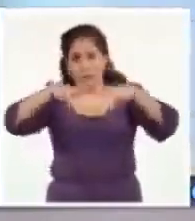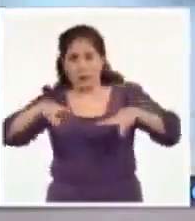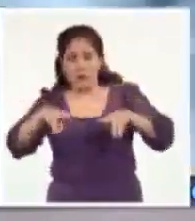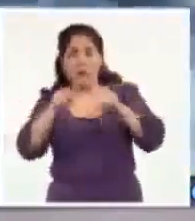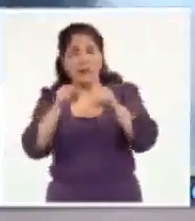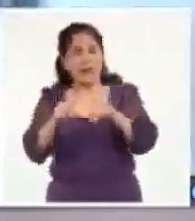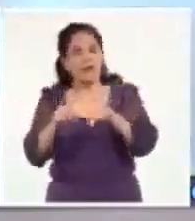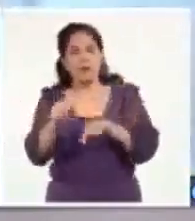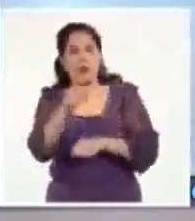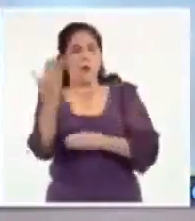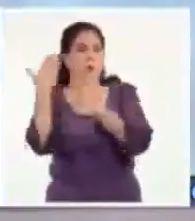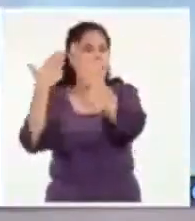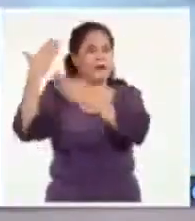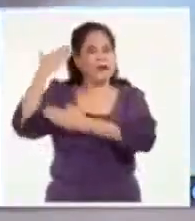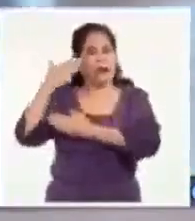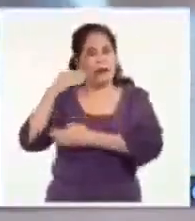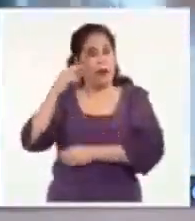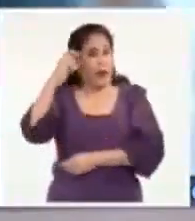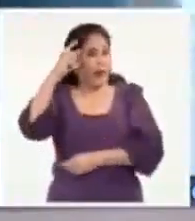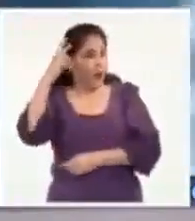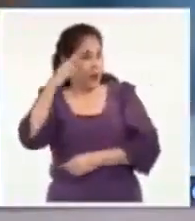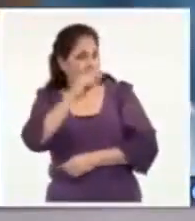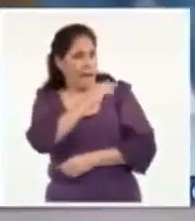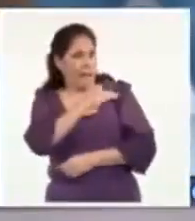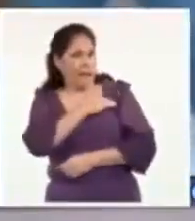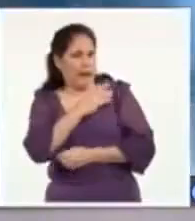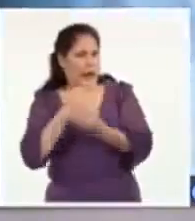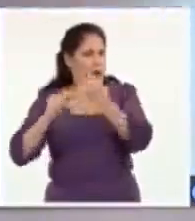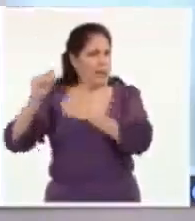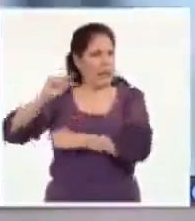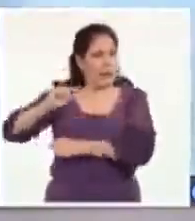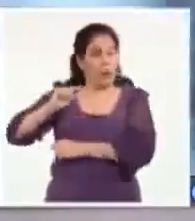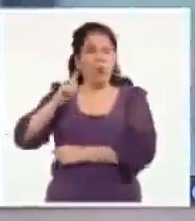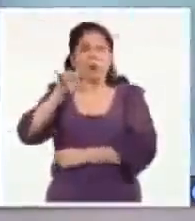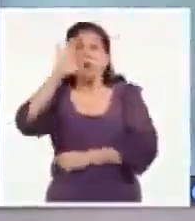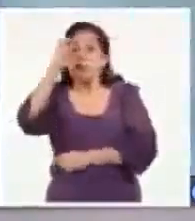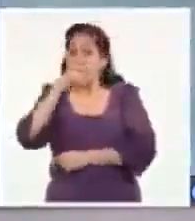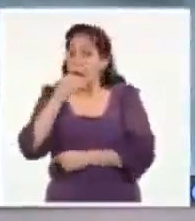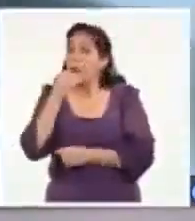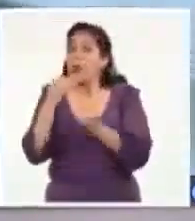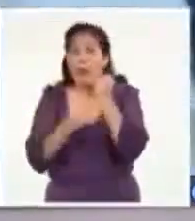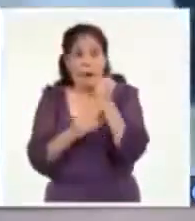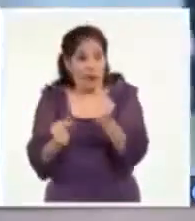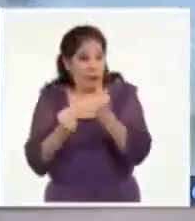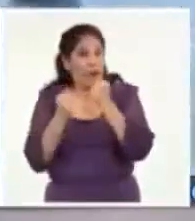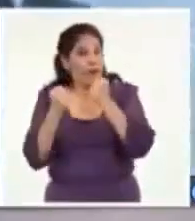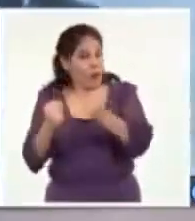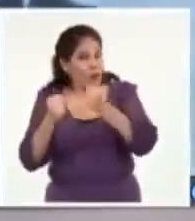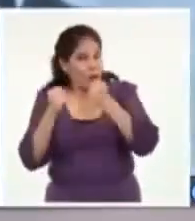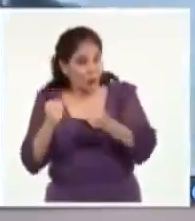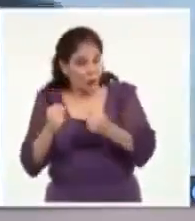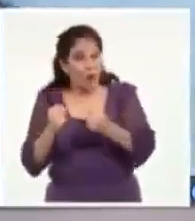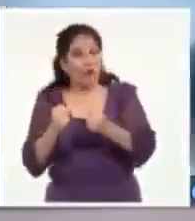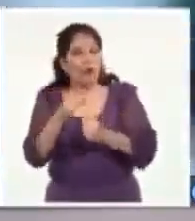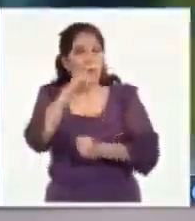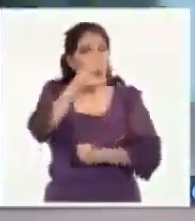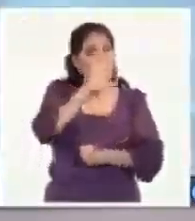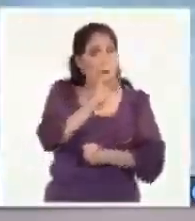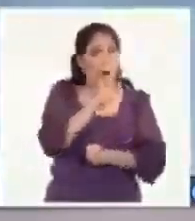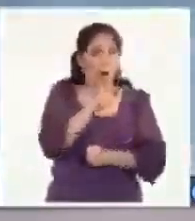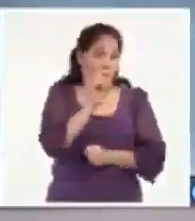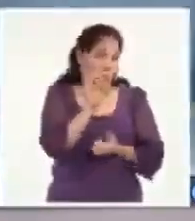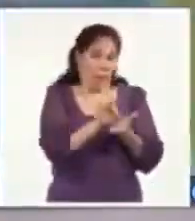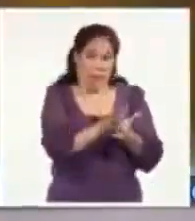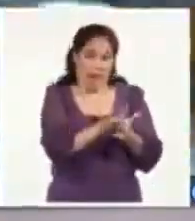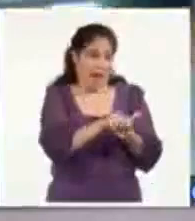está muy fresco el pasado del golpe militar tradicional Lula puede salir fortalecido de este episodio los bolsonaristas mal